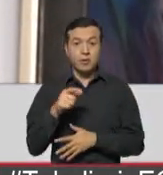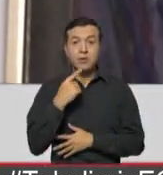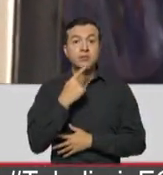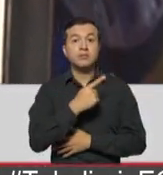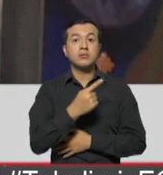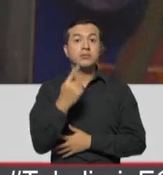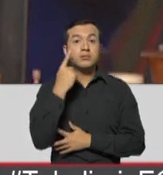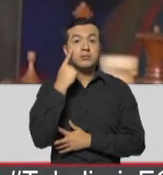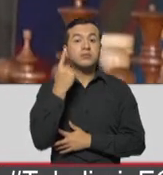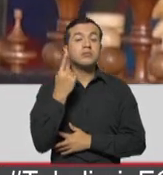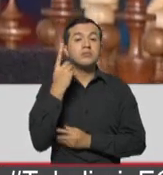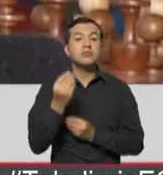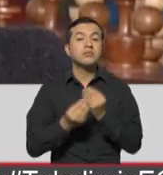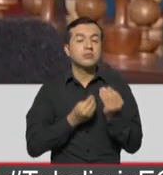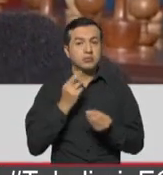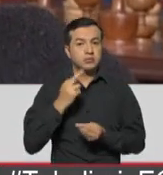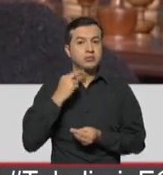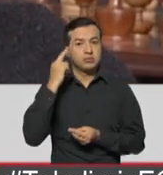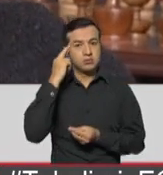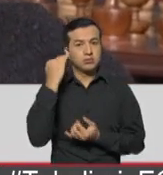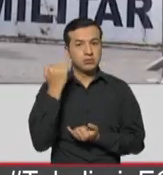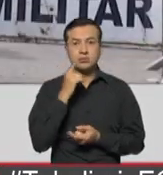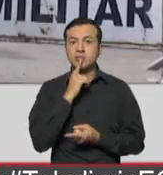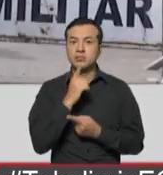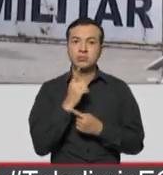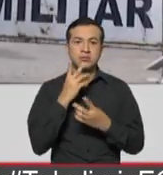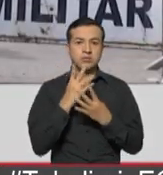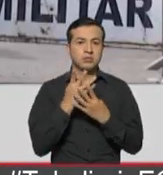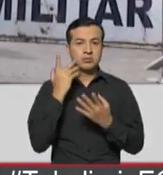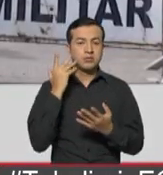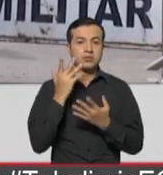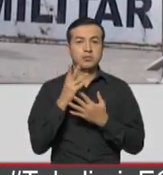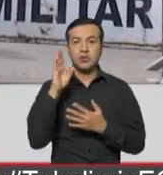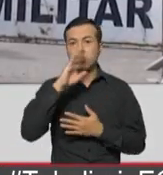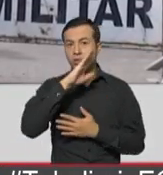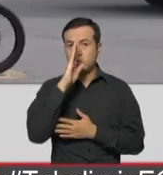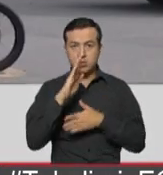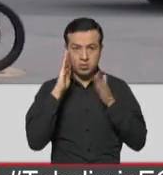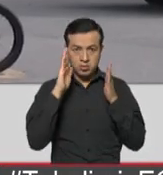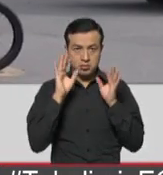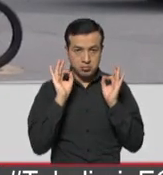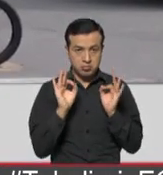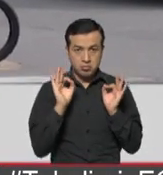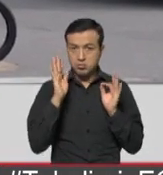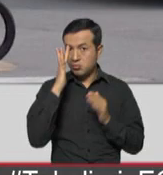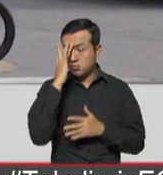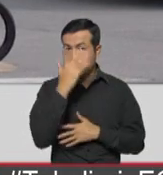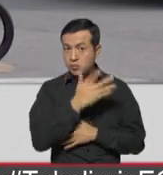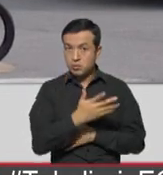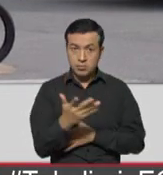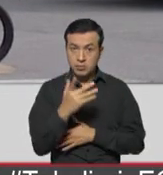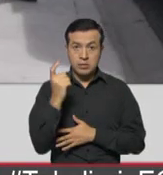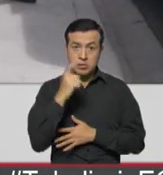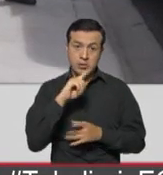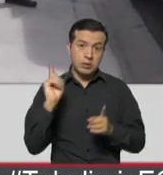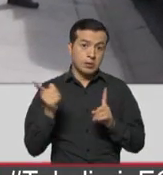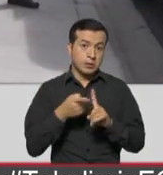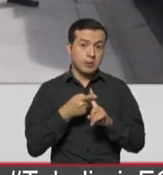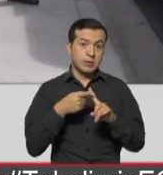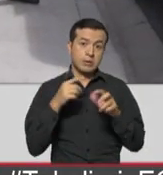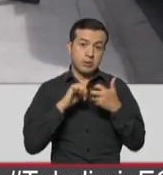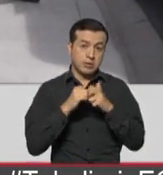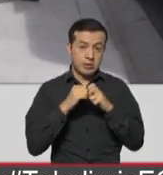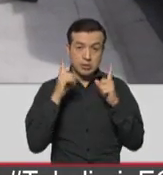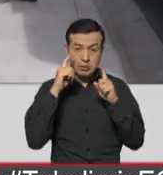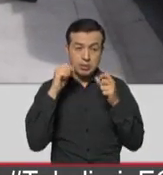este comportamiento resulta lógico en un sistema penitenciario que jamás ha recibido una atención adecuada. Y es ahí donde se debe empezar para que amotinamientos